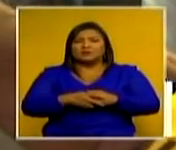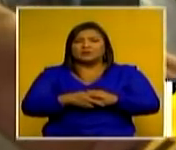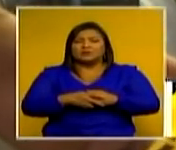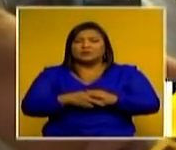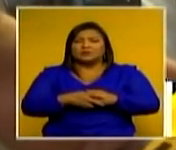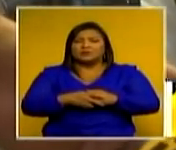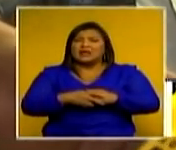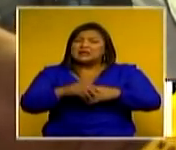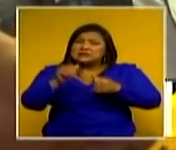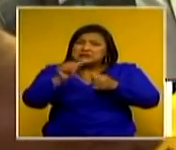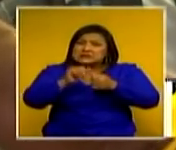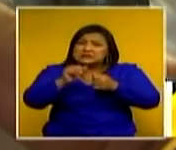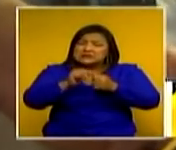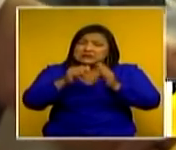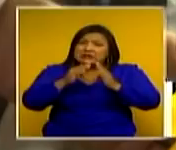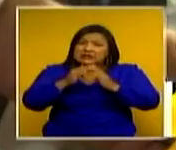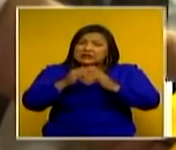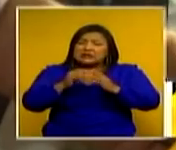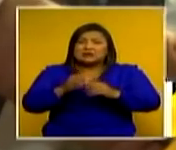la casa